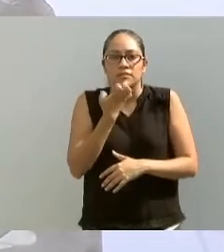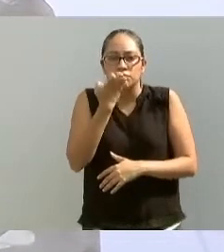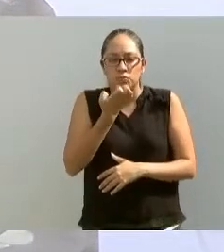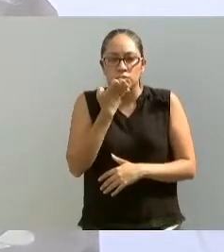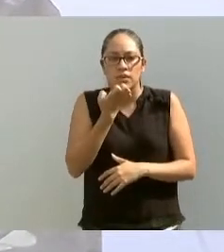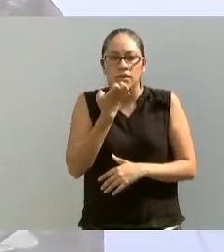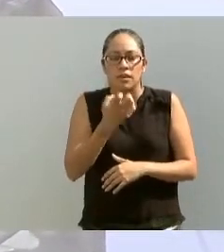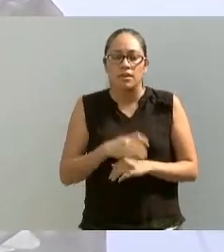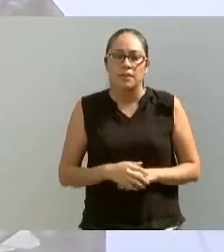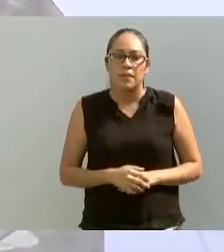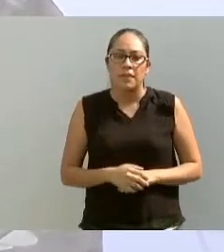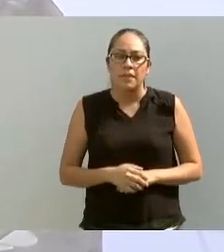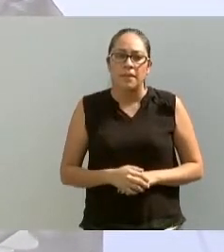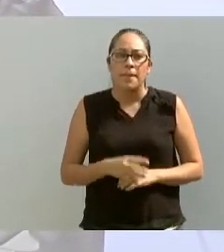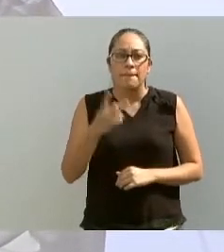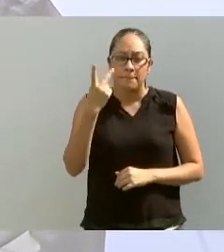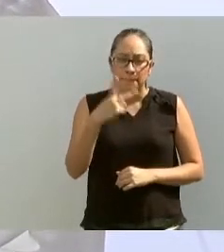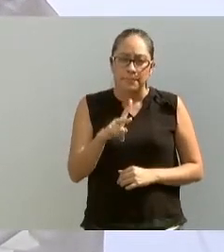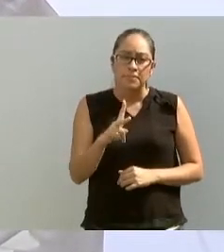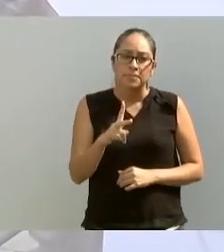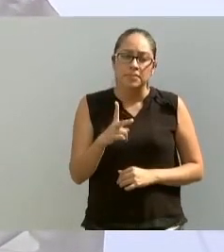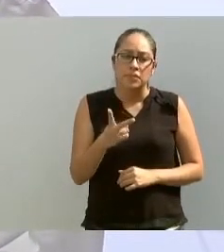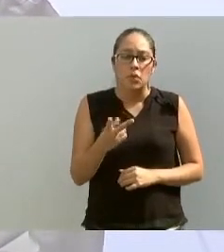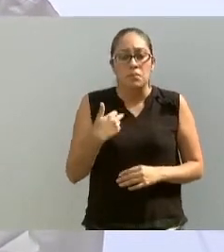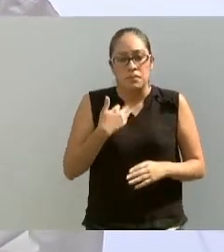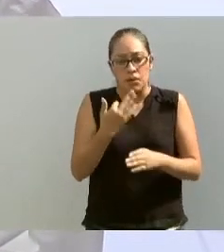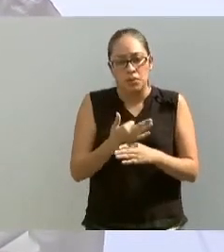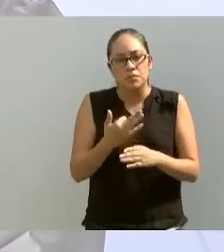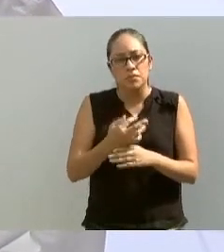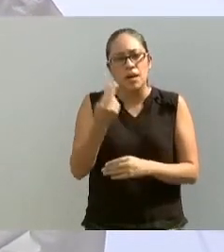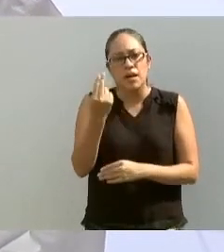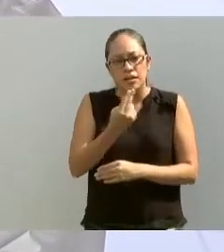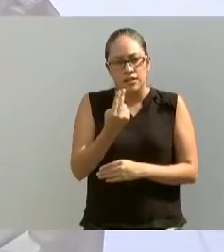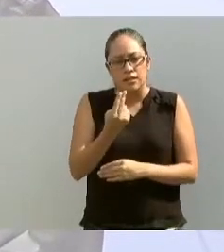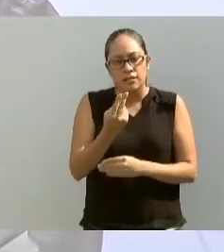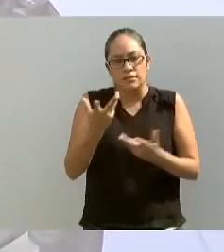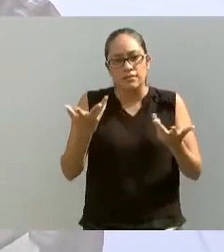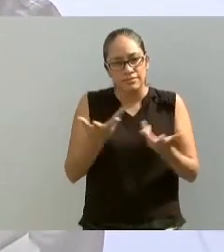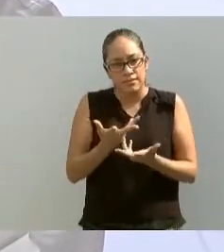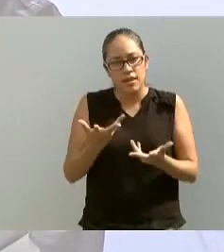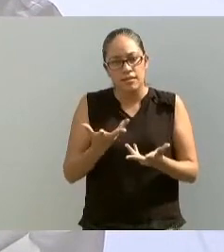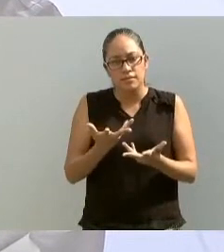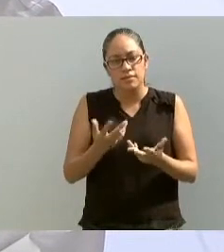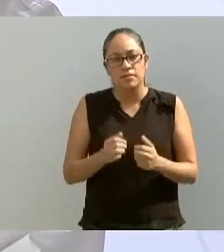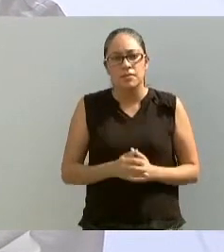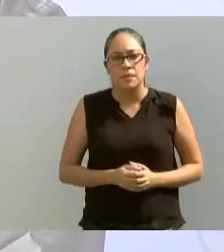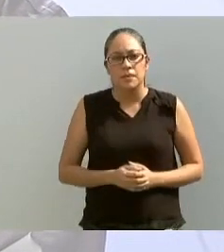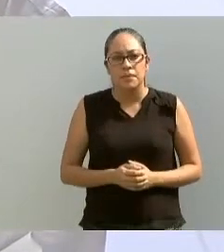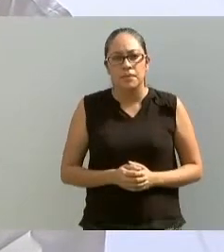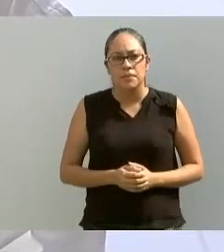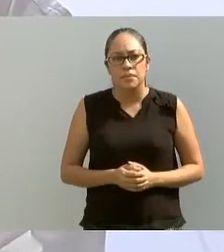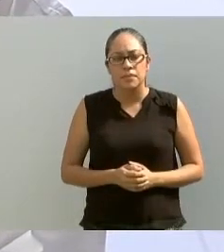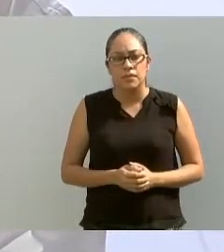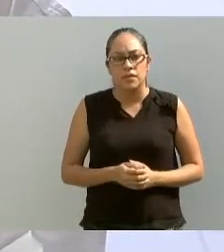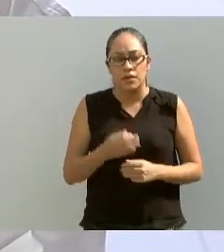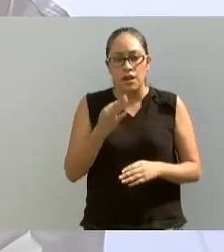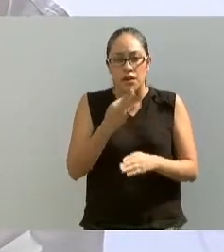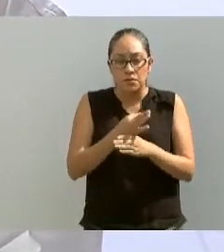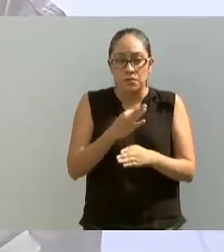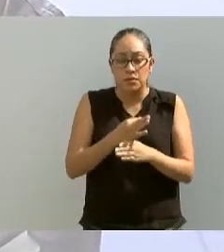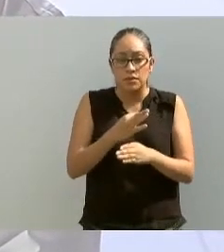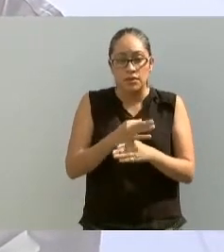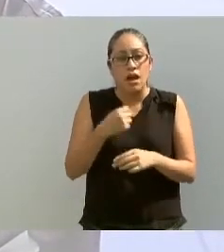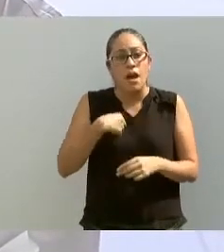pero se tiene que hacer en tanto no logremos